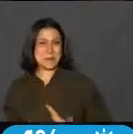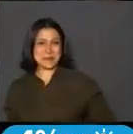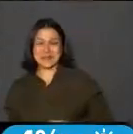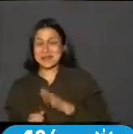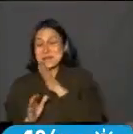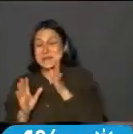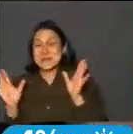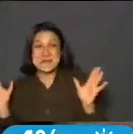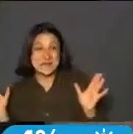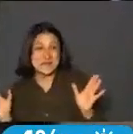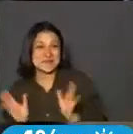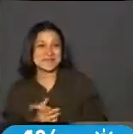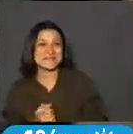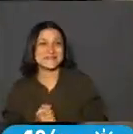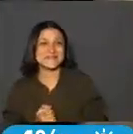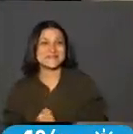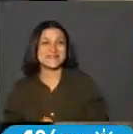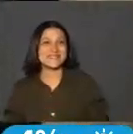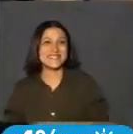presidente. Que lo enseñen.